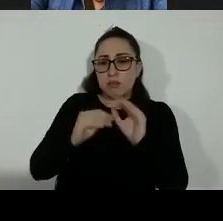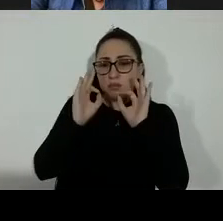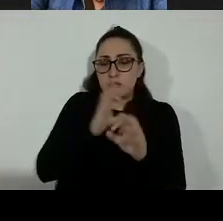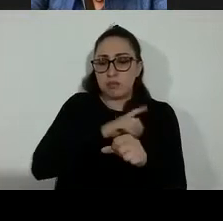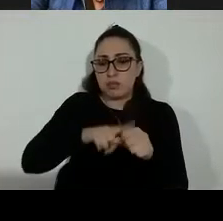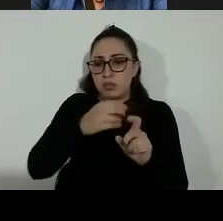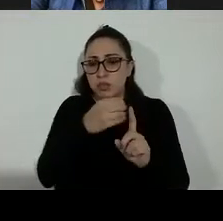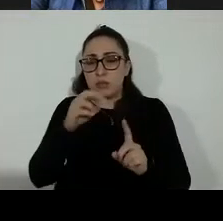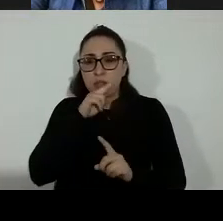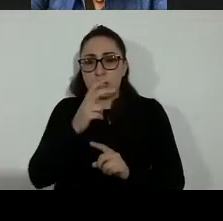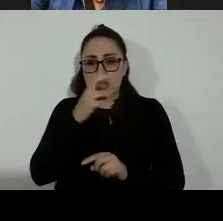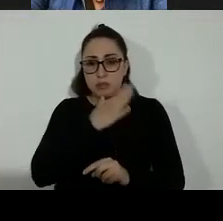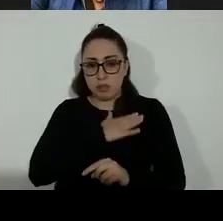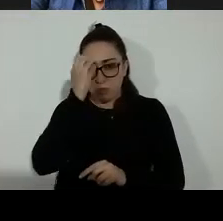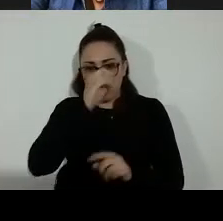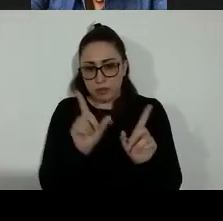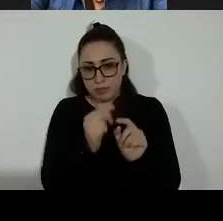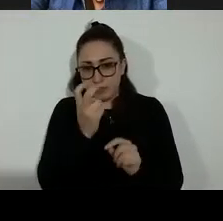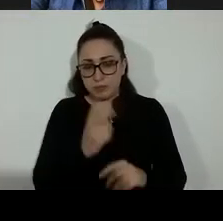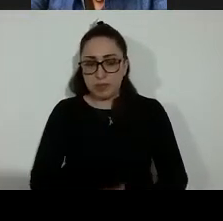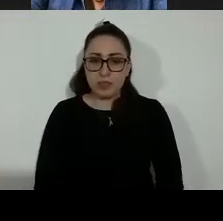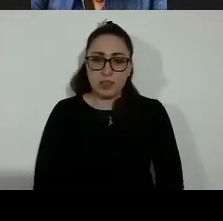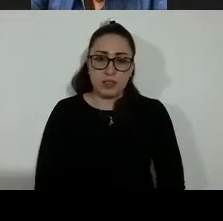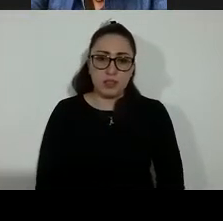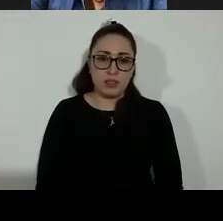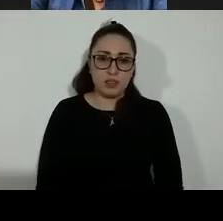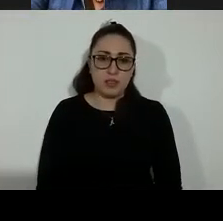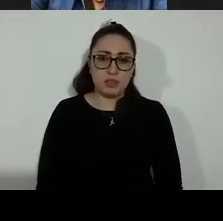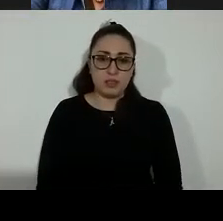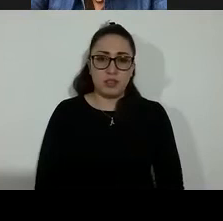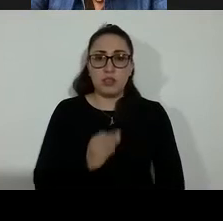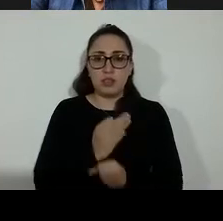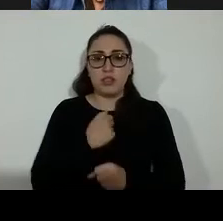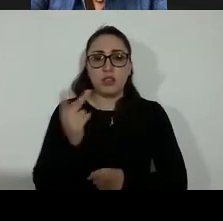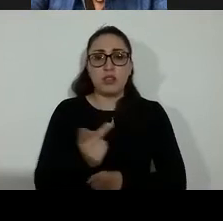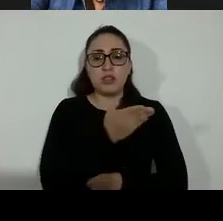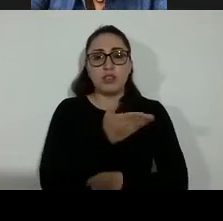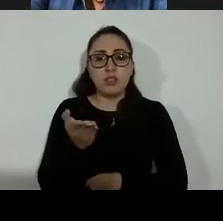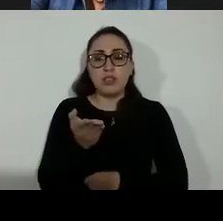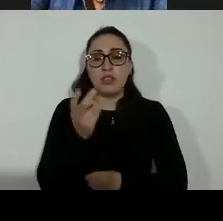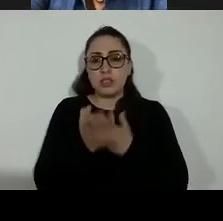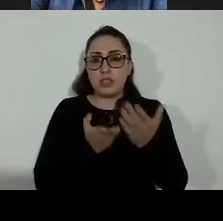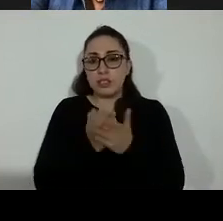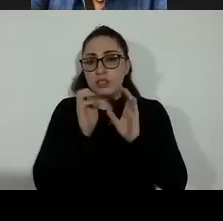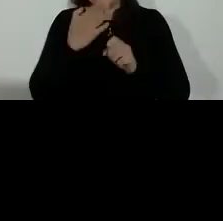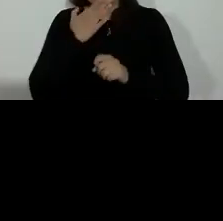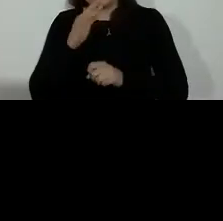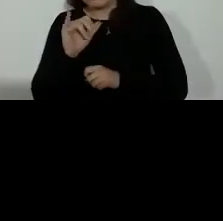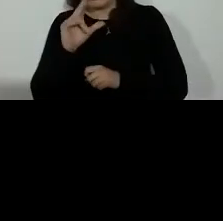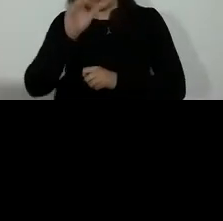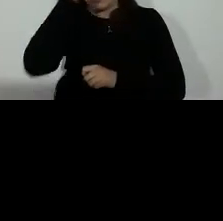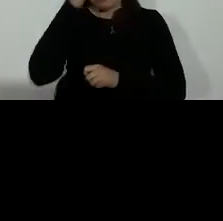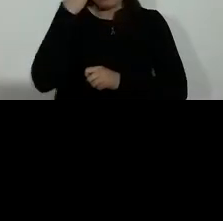ordenado. Ese era mi comentario, señor presidente. Muchas gracias. Pregunto a los diputados si esta propuesta les parece suficiente como